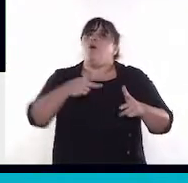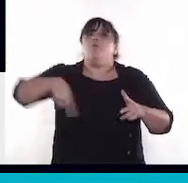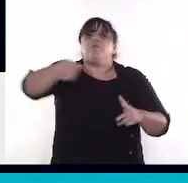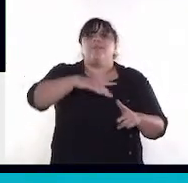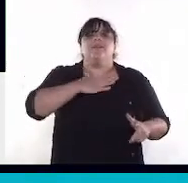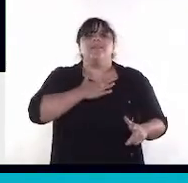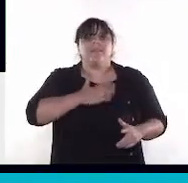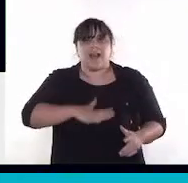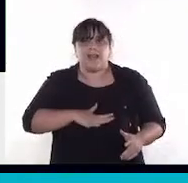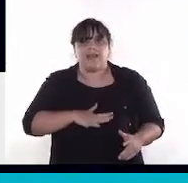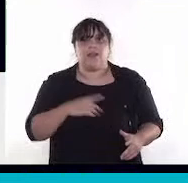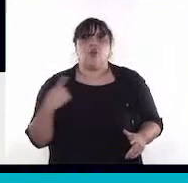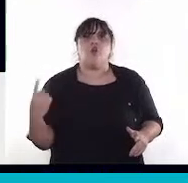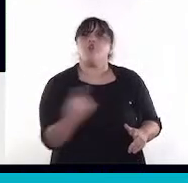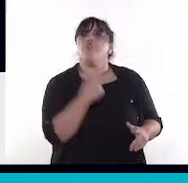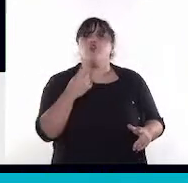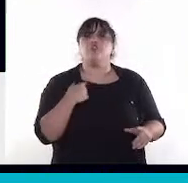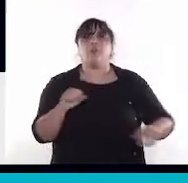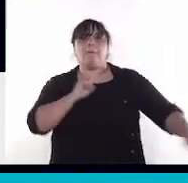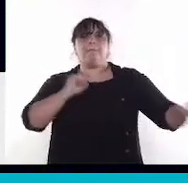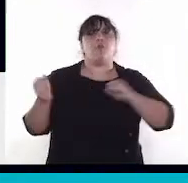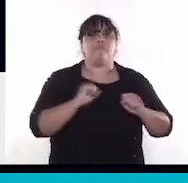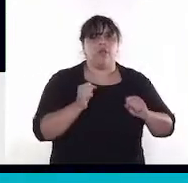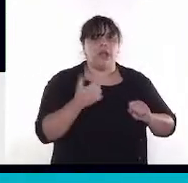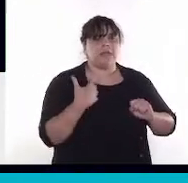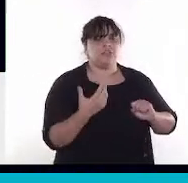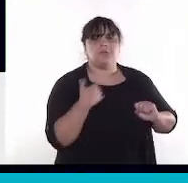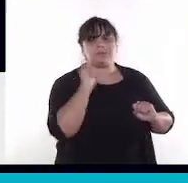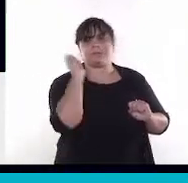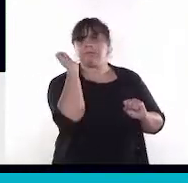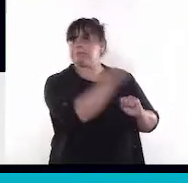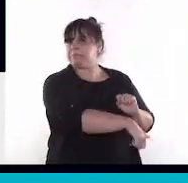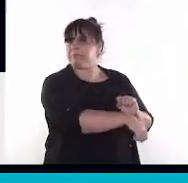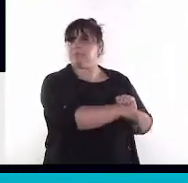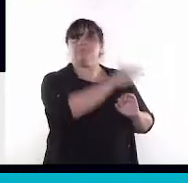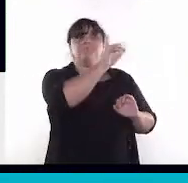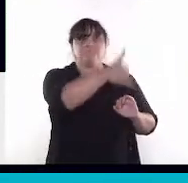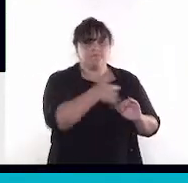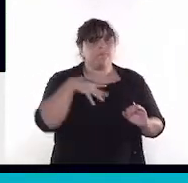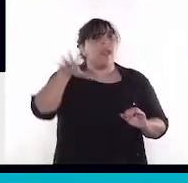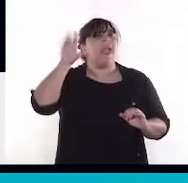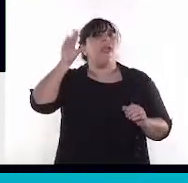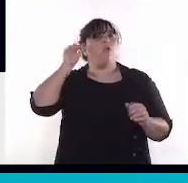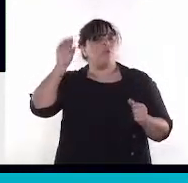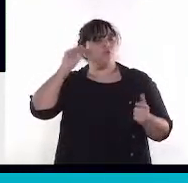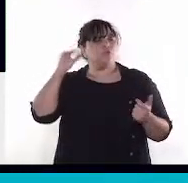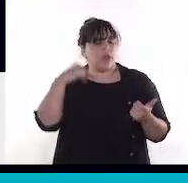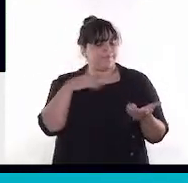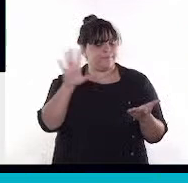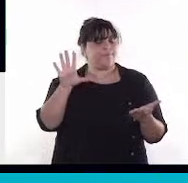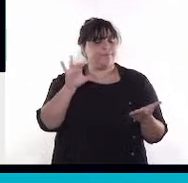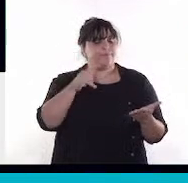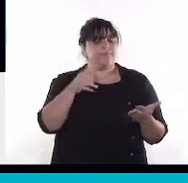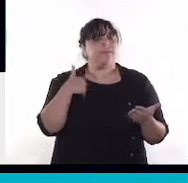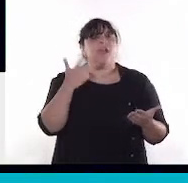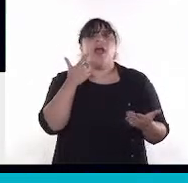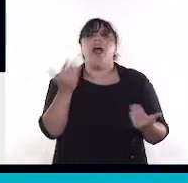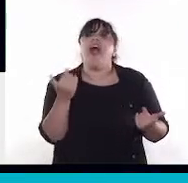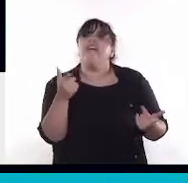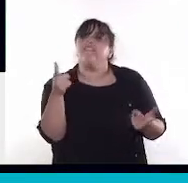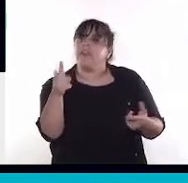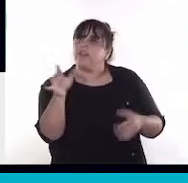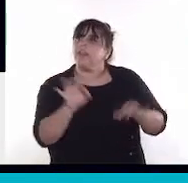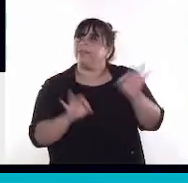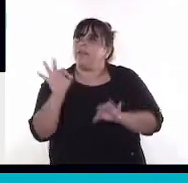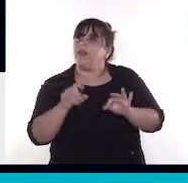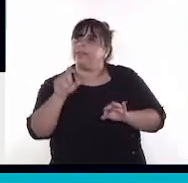tranquilos, que nosotros no vamos a entrar en provocaciones, no tenemos que entrar en provocaciones, tenemos que escucharlos atentamente, entender la estrategia político-electoral que hay detrás de